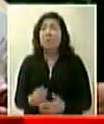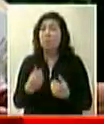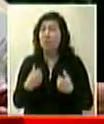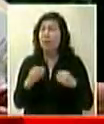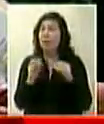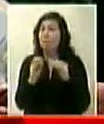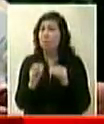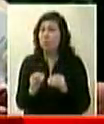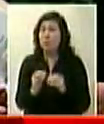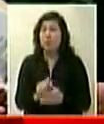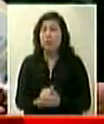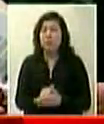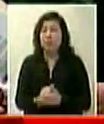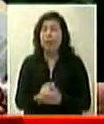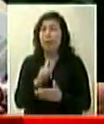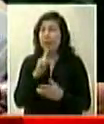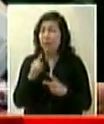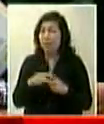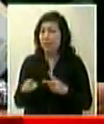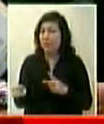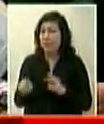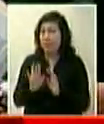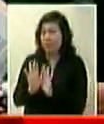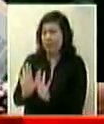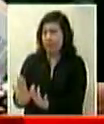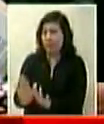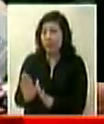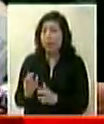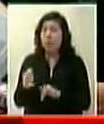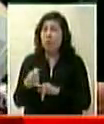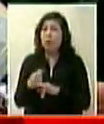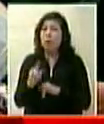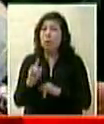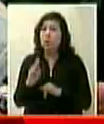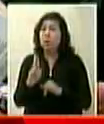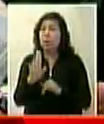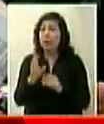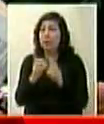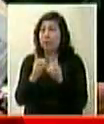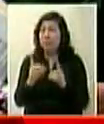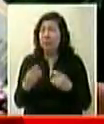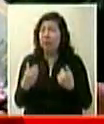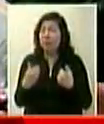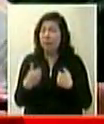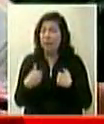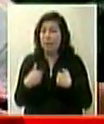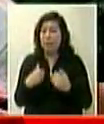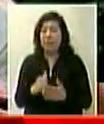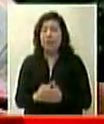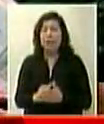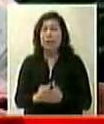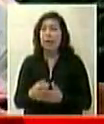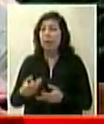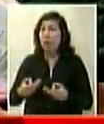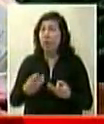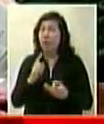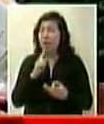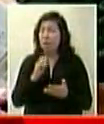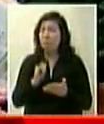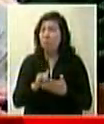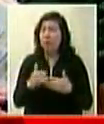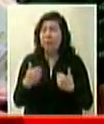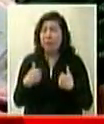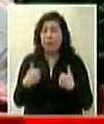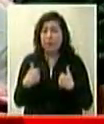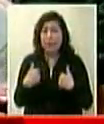nuestra posición es acá de rechazo a este tema de censura y que el Parlamento tiene autonomía económica y eso tendrá